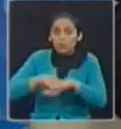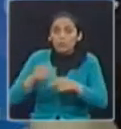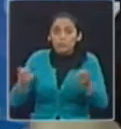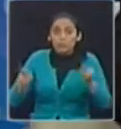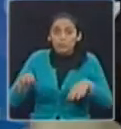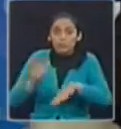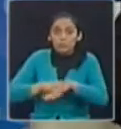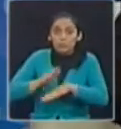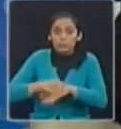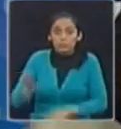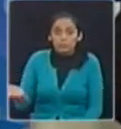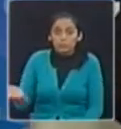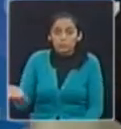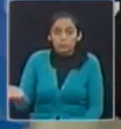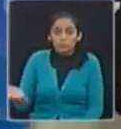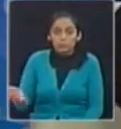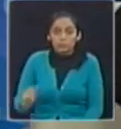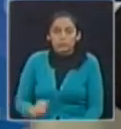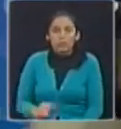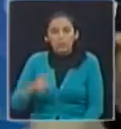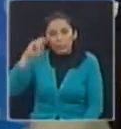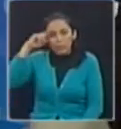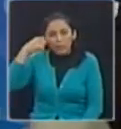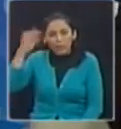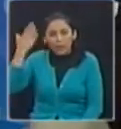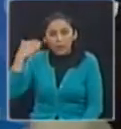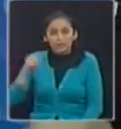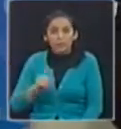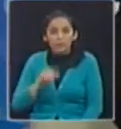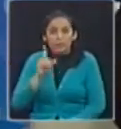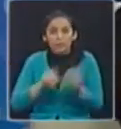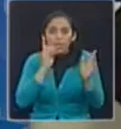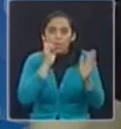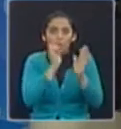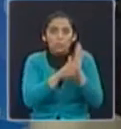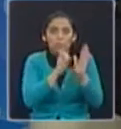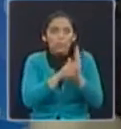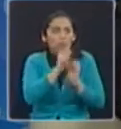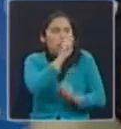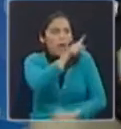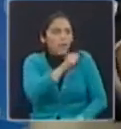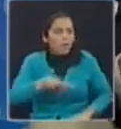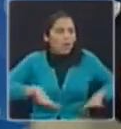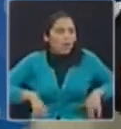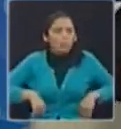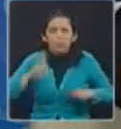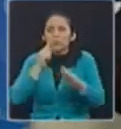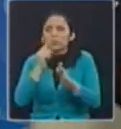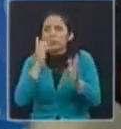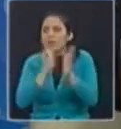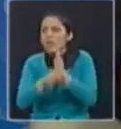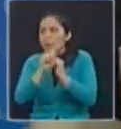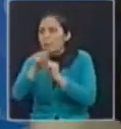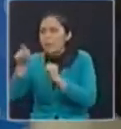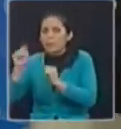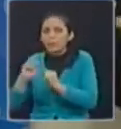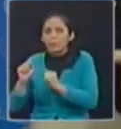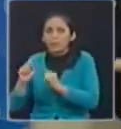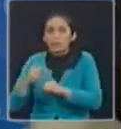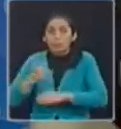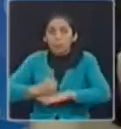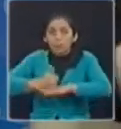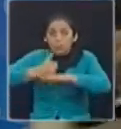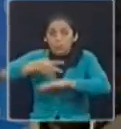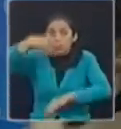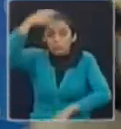denuncias de los casos de corrupción y el señor no hace nada, pasa a ser coautor o responsable también de no haber